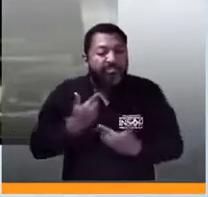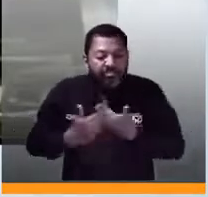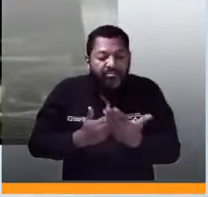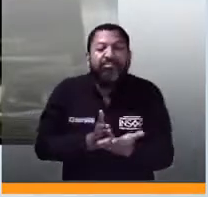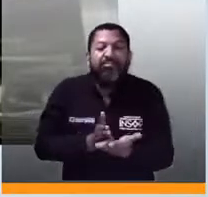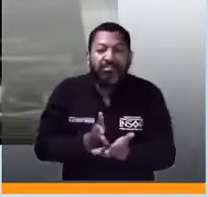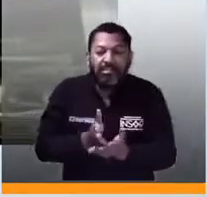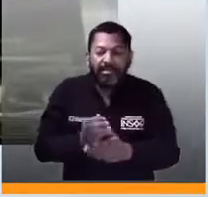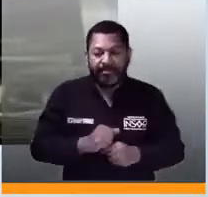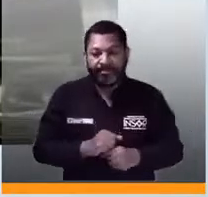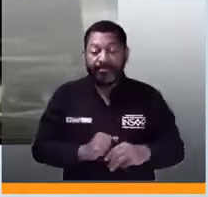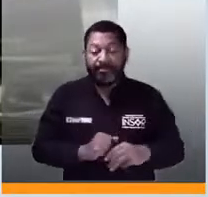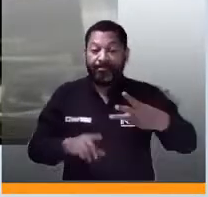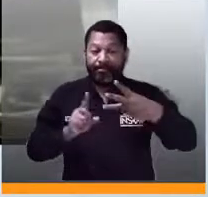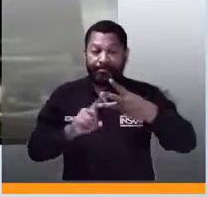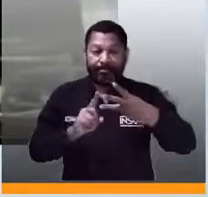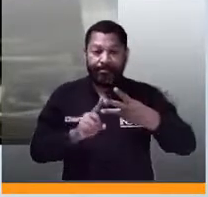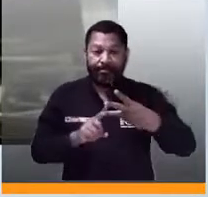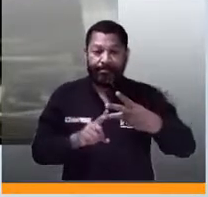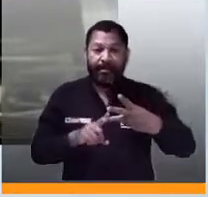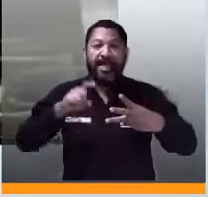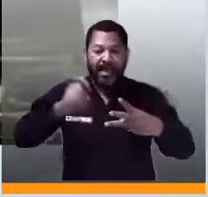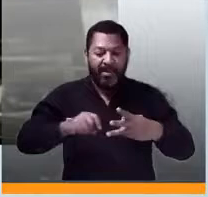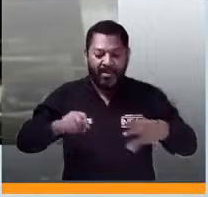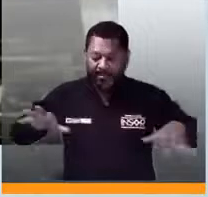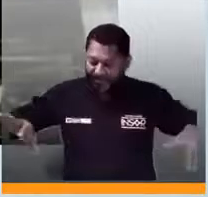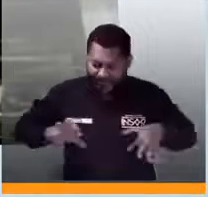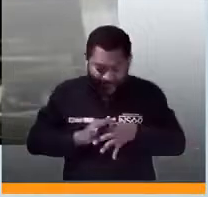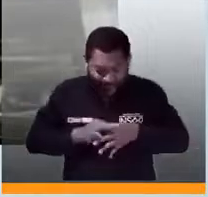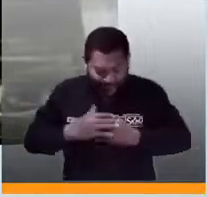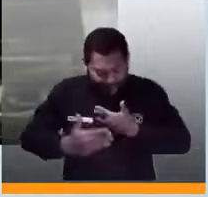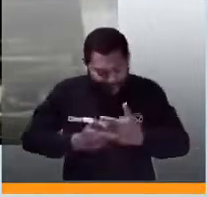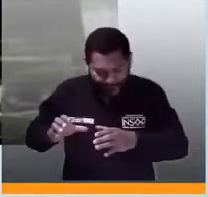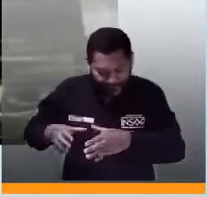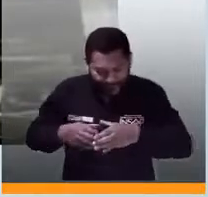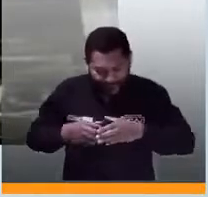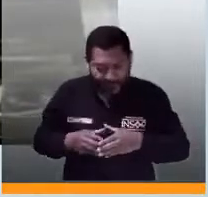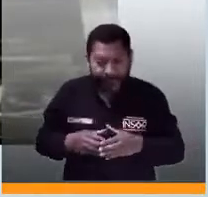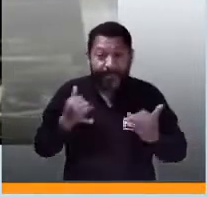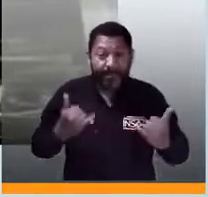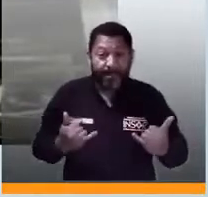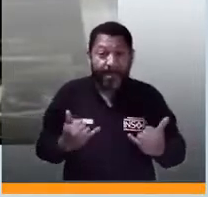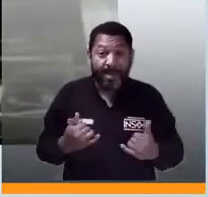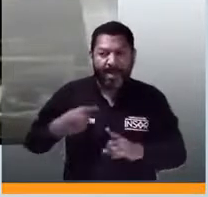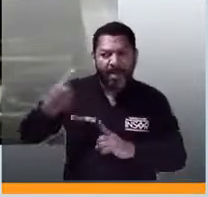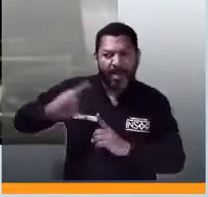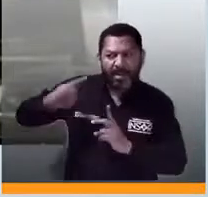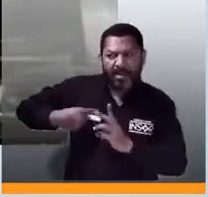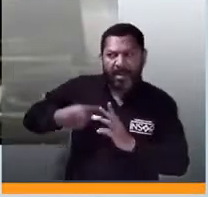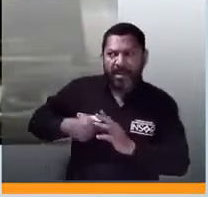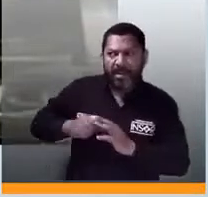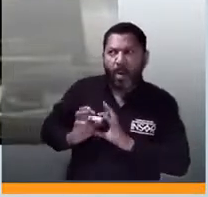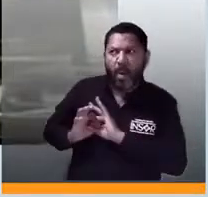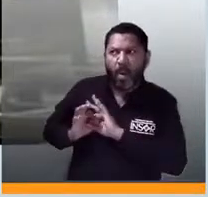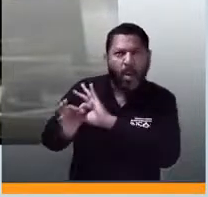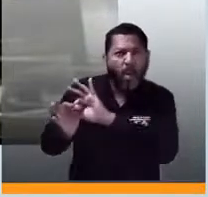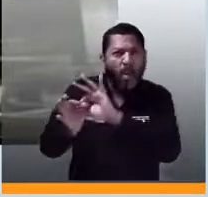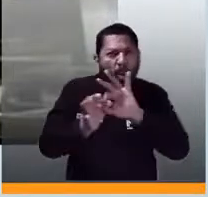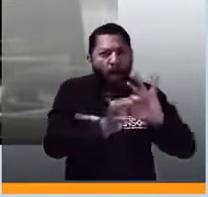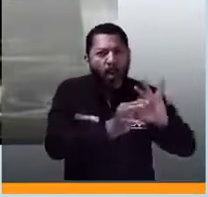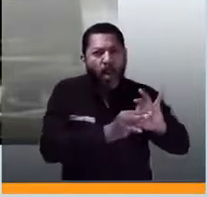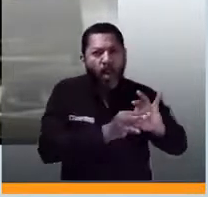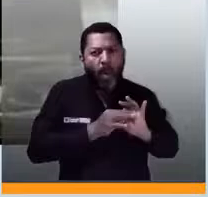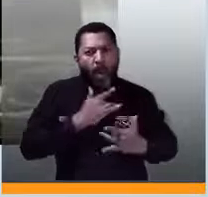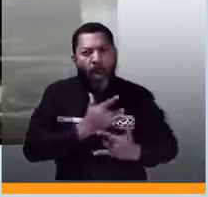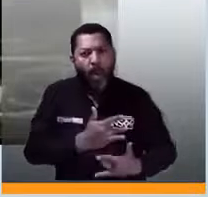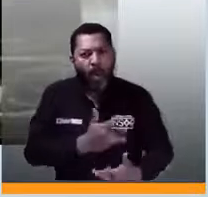esto termino, necesitamos caminar juntos en el mundo universitario. Hemos visto durante estos meses una fantástica solidaridad.